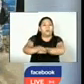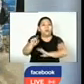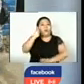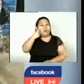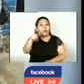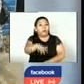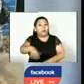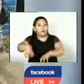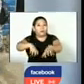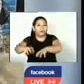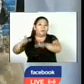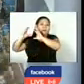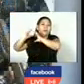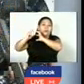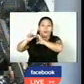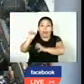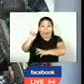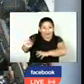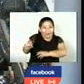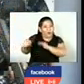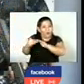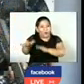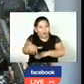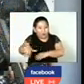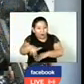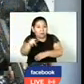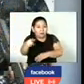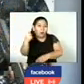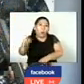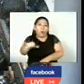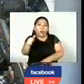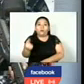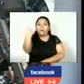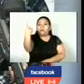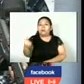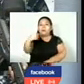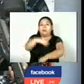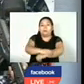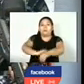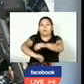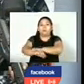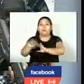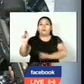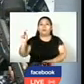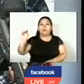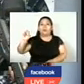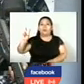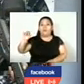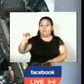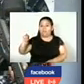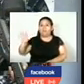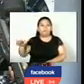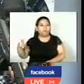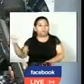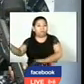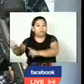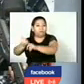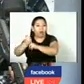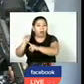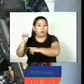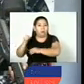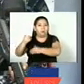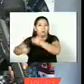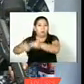en Sonsonate y también en ese departamento se detuvo a Kevin Antonio Aguilar por el delito de privación de libertad será